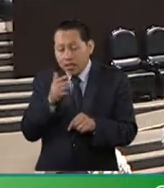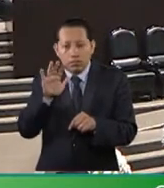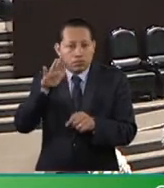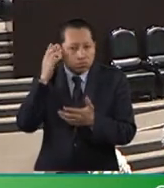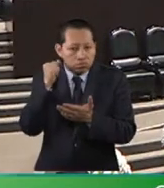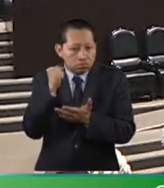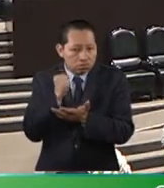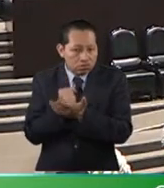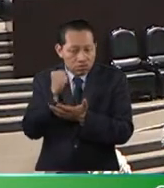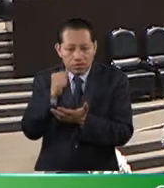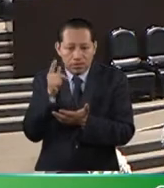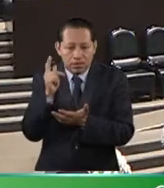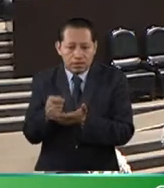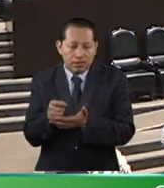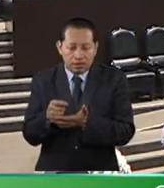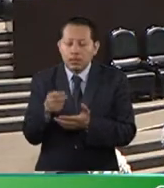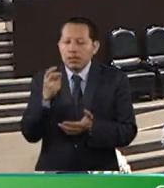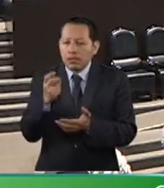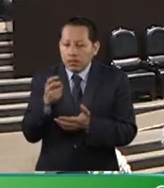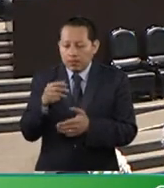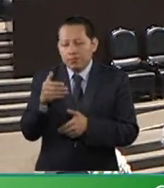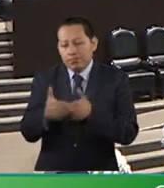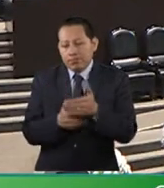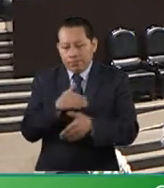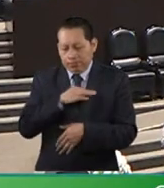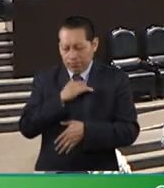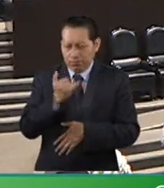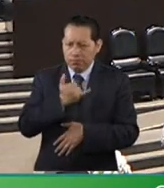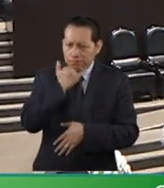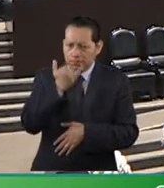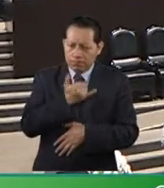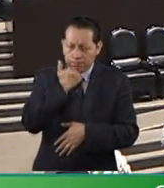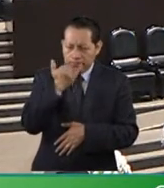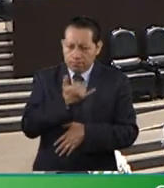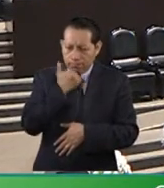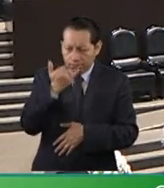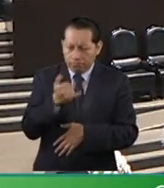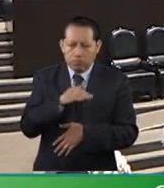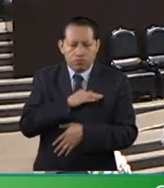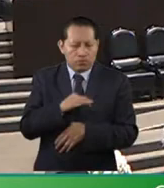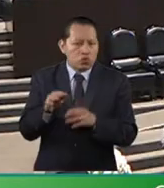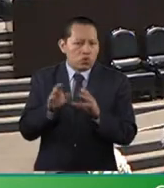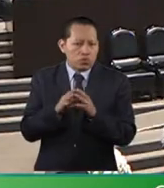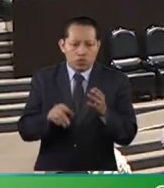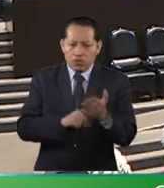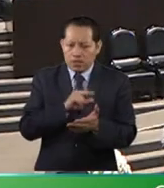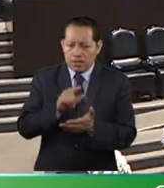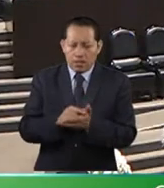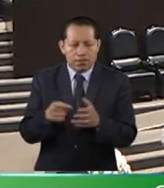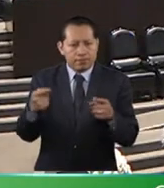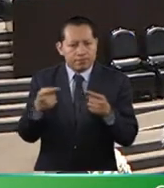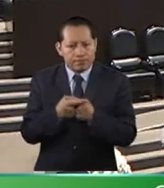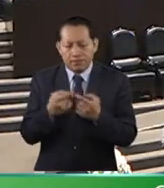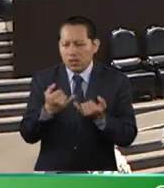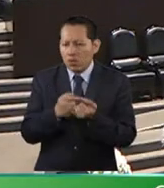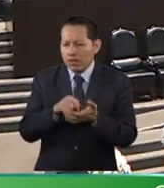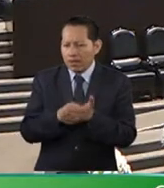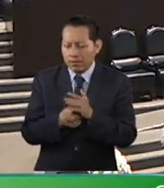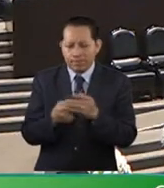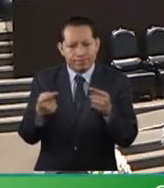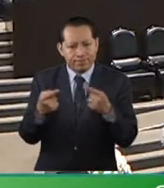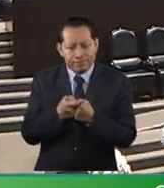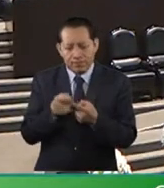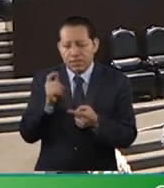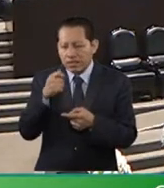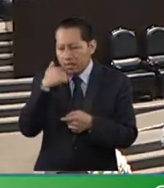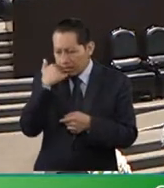por consigna está llevando a cometer errores e inconsistencias de carácter legal y técnico, las